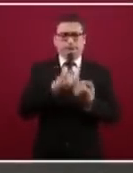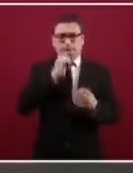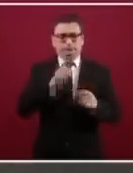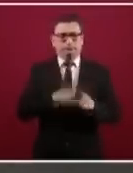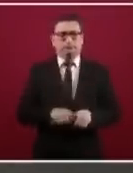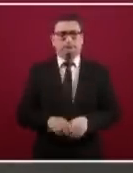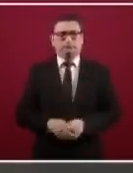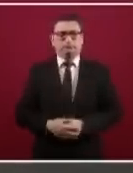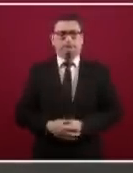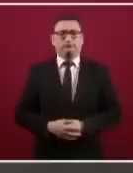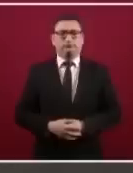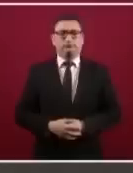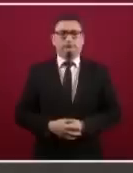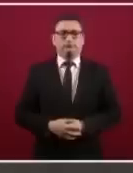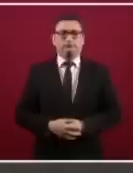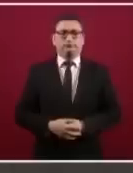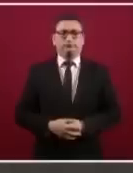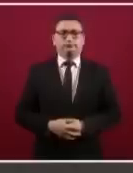debe de